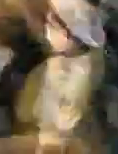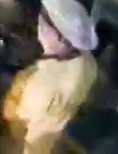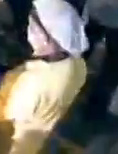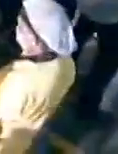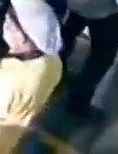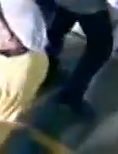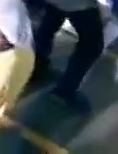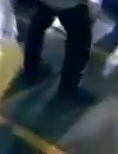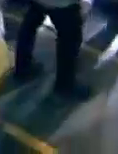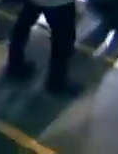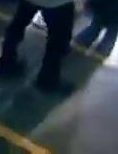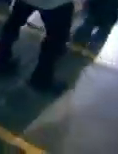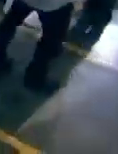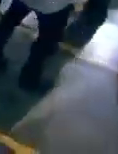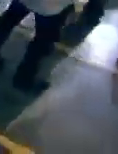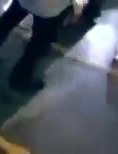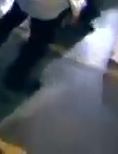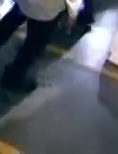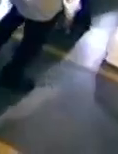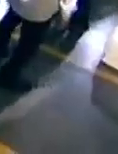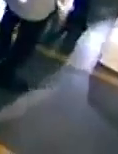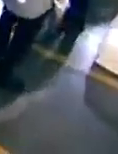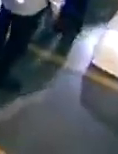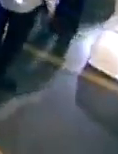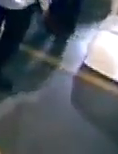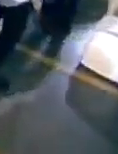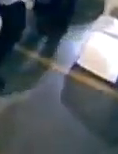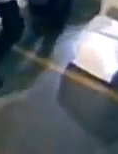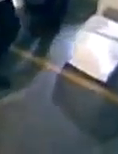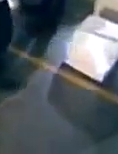bien tiene un cantante